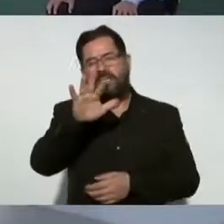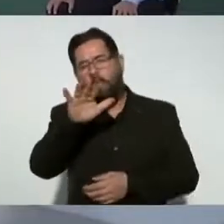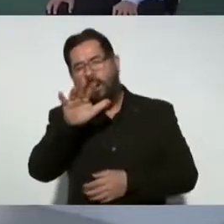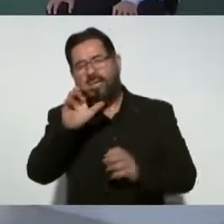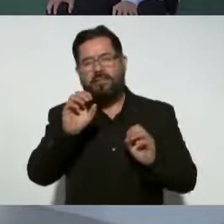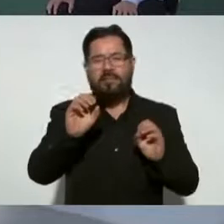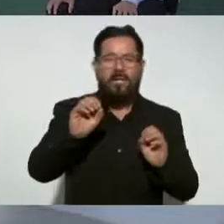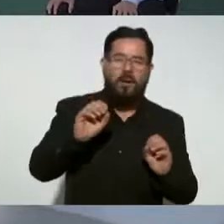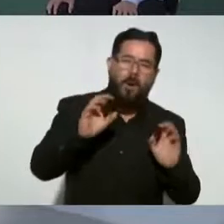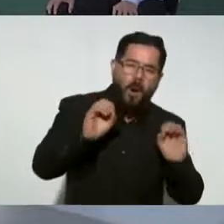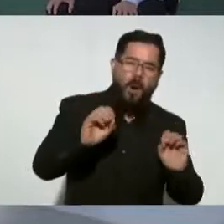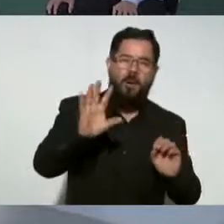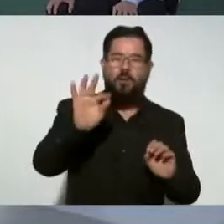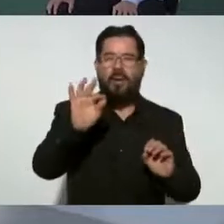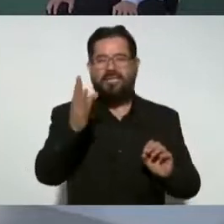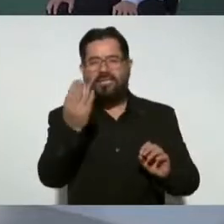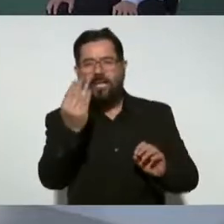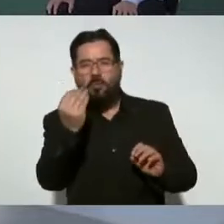49